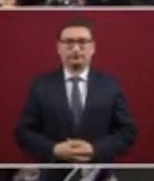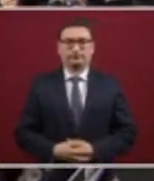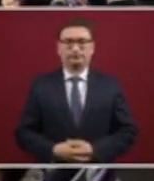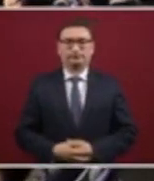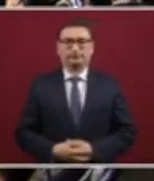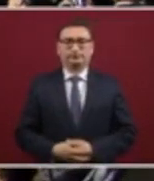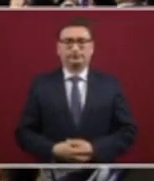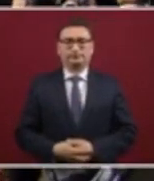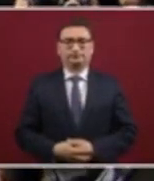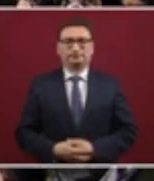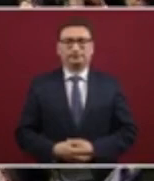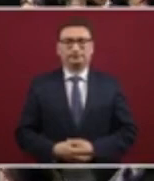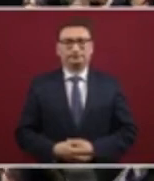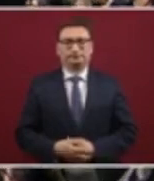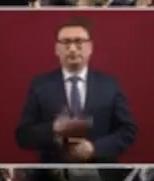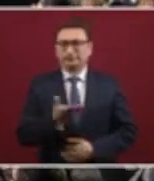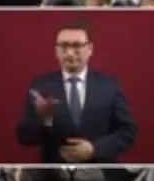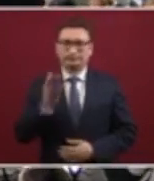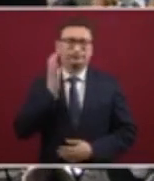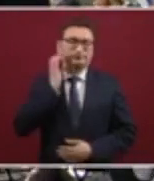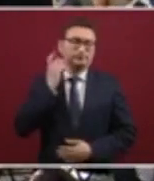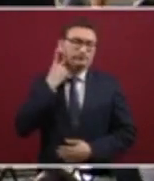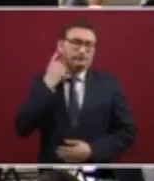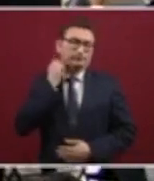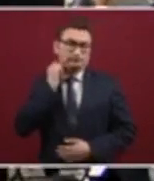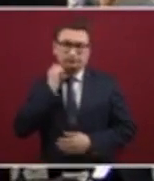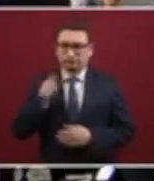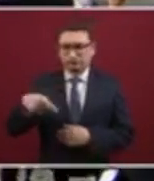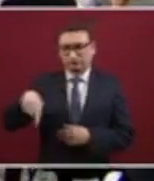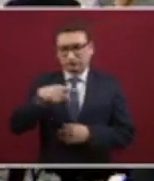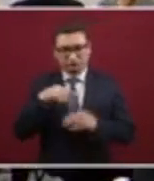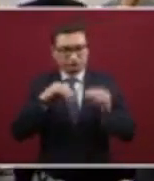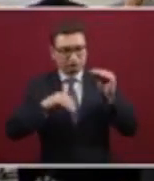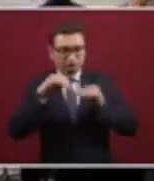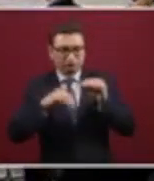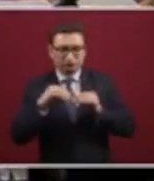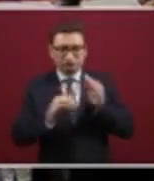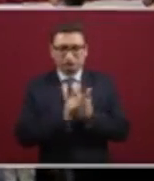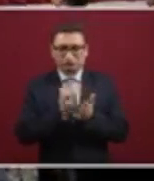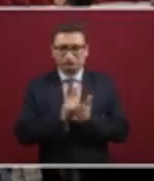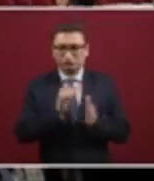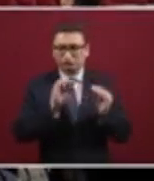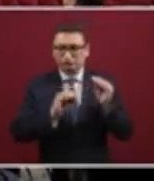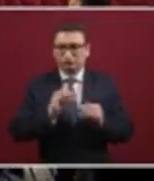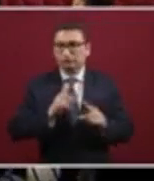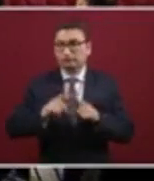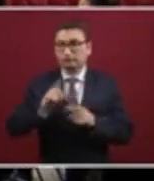agradecerle mucho a los legisladores de todos los partidos.